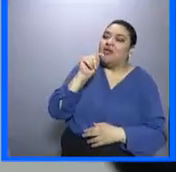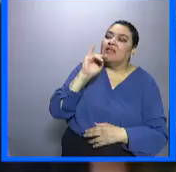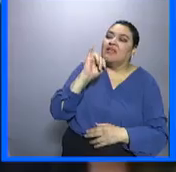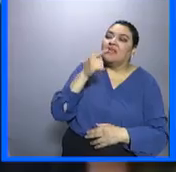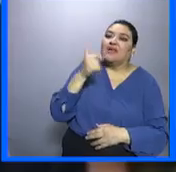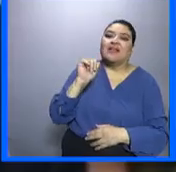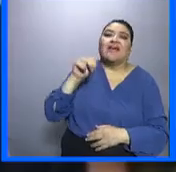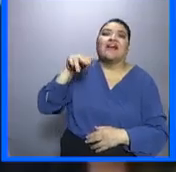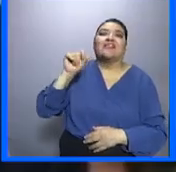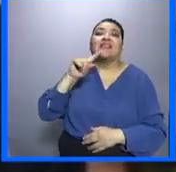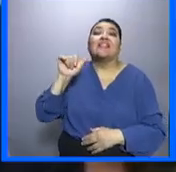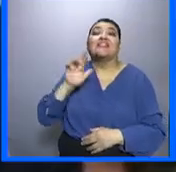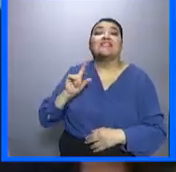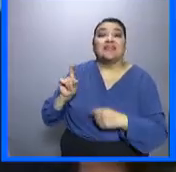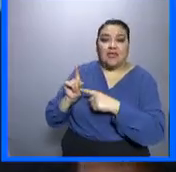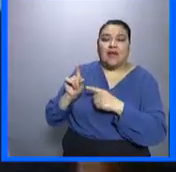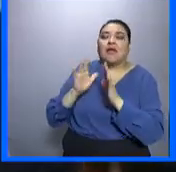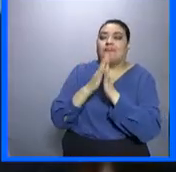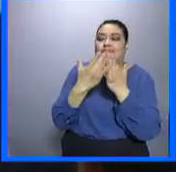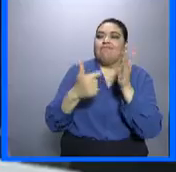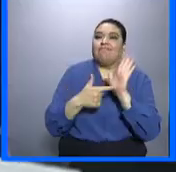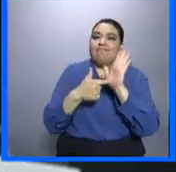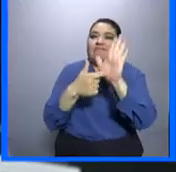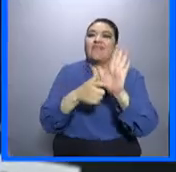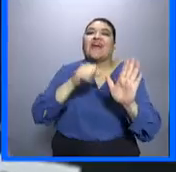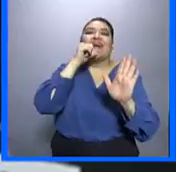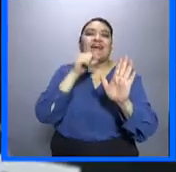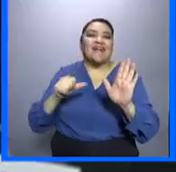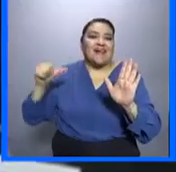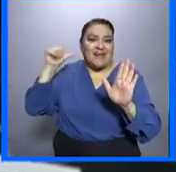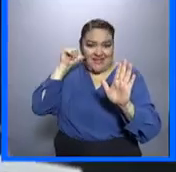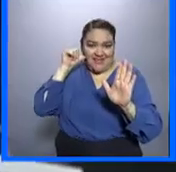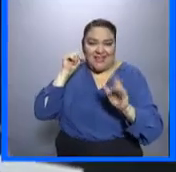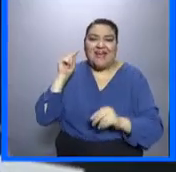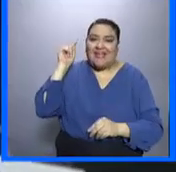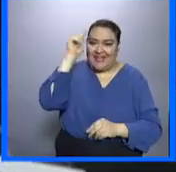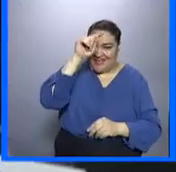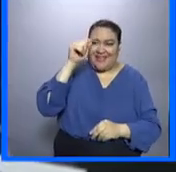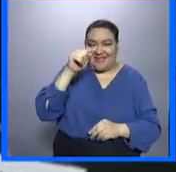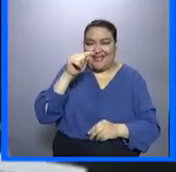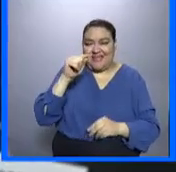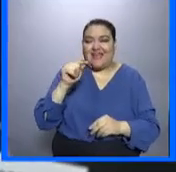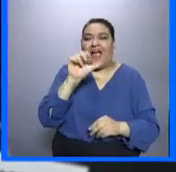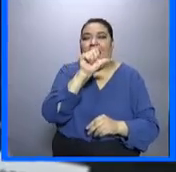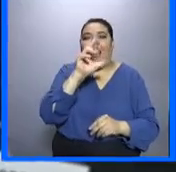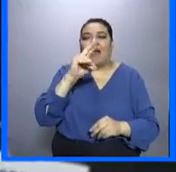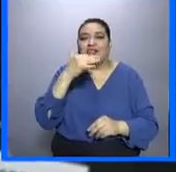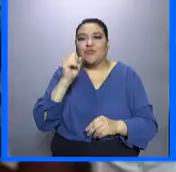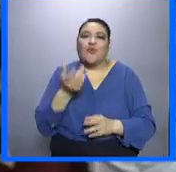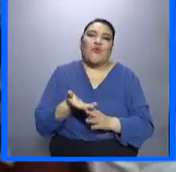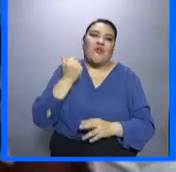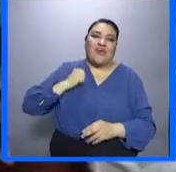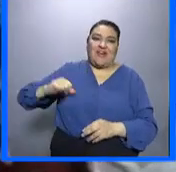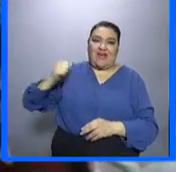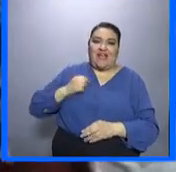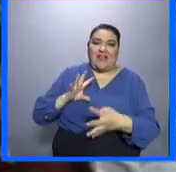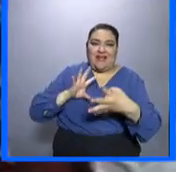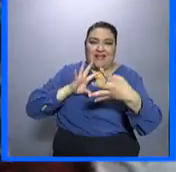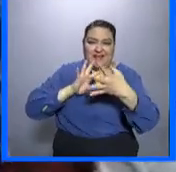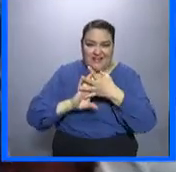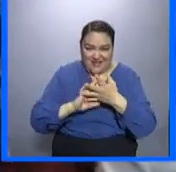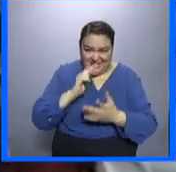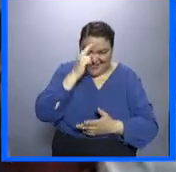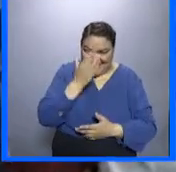Gustavo Castillo, que fue presentado ayer en el Archivo General de la Nación, antigua sede de la célebre